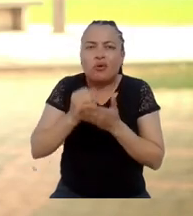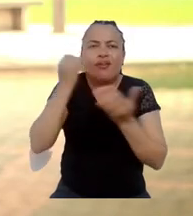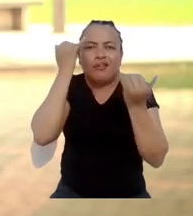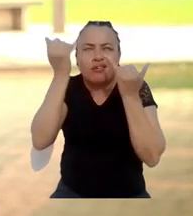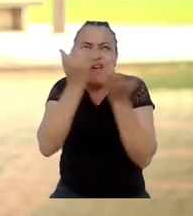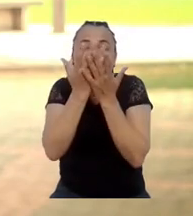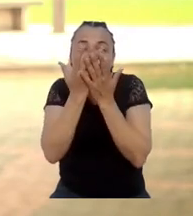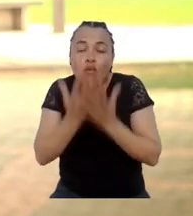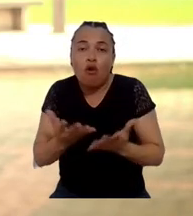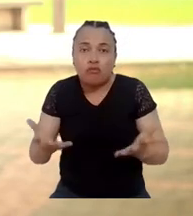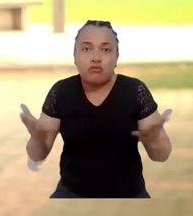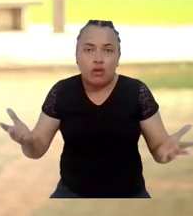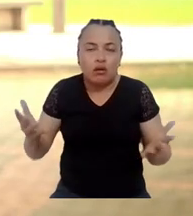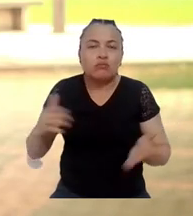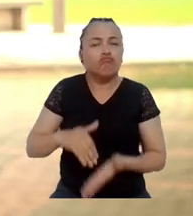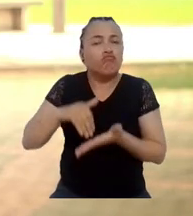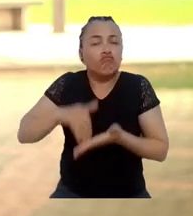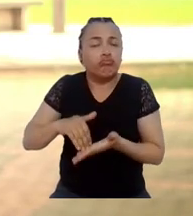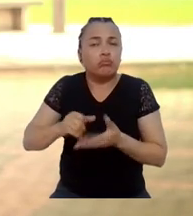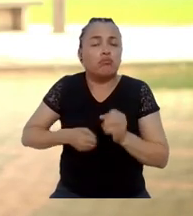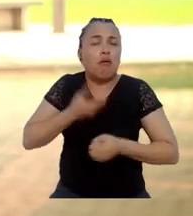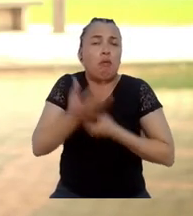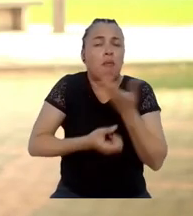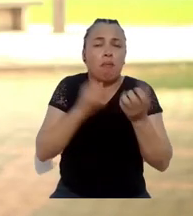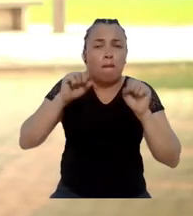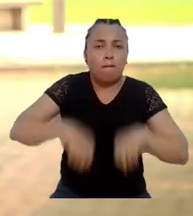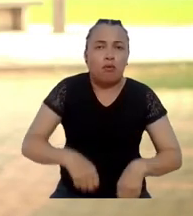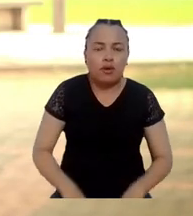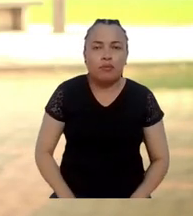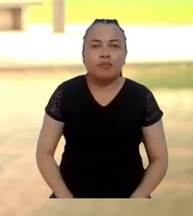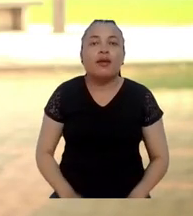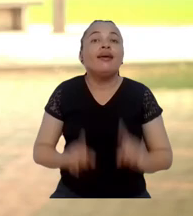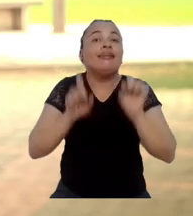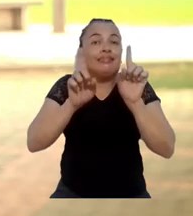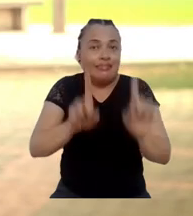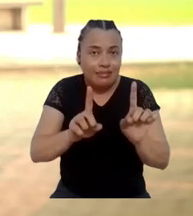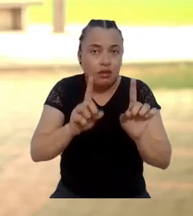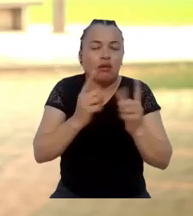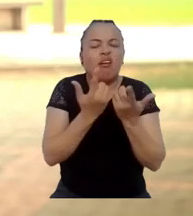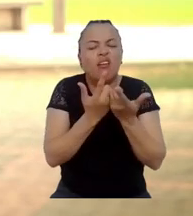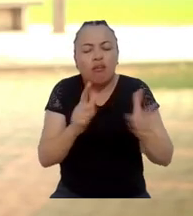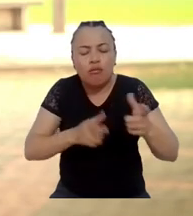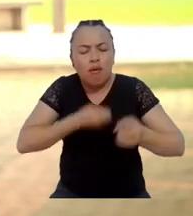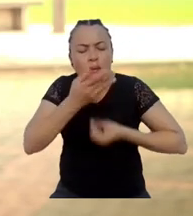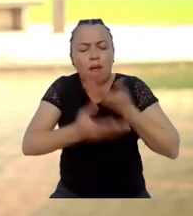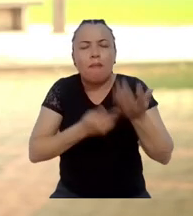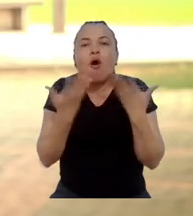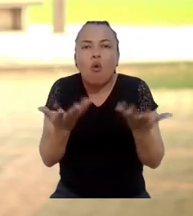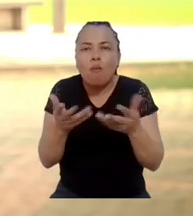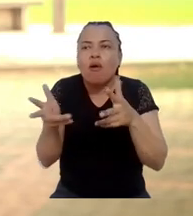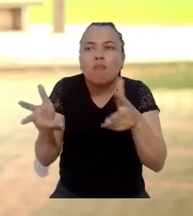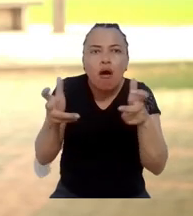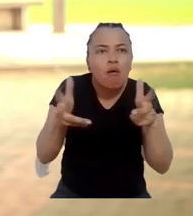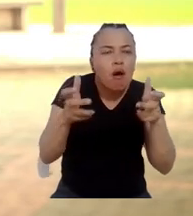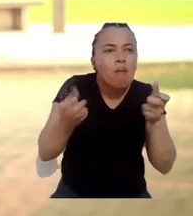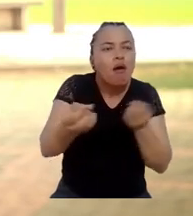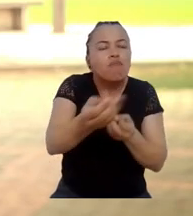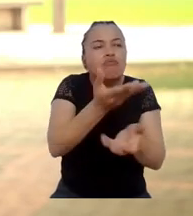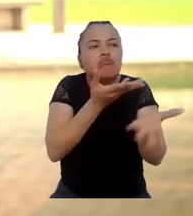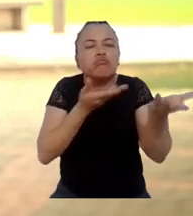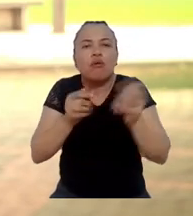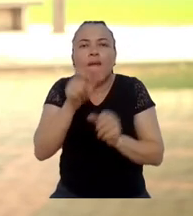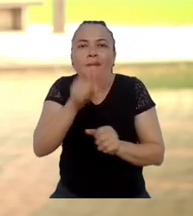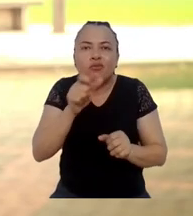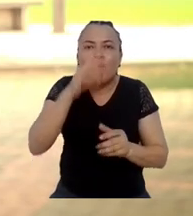ideas de nuestras posiciones Es cierto que la libertad de expresión se nutre de las